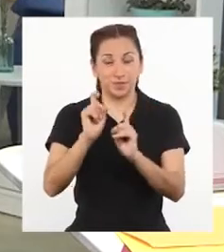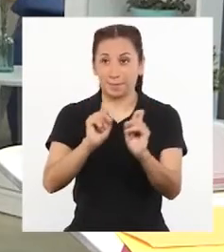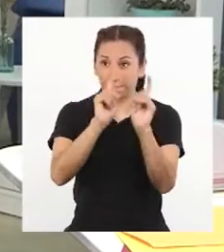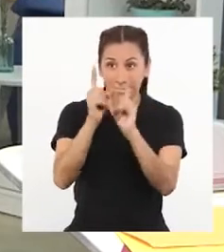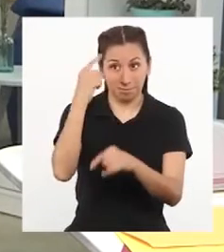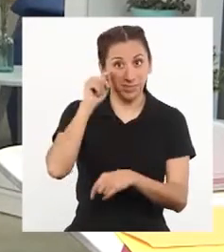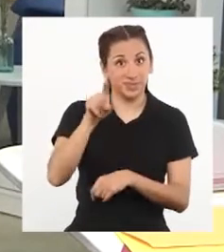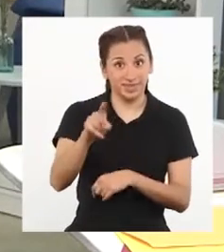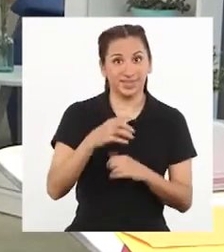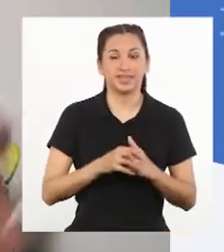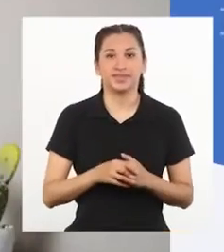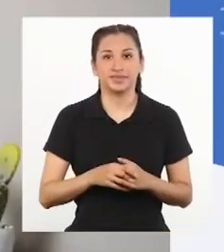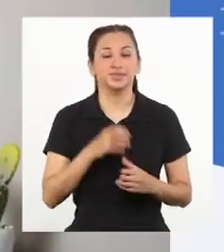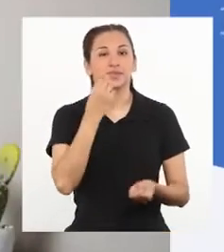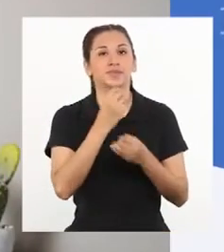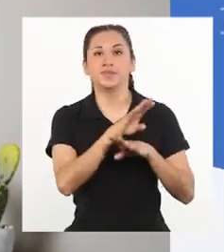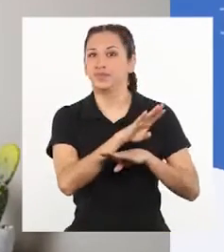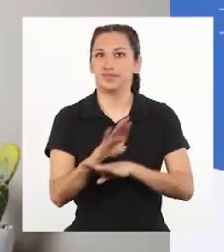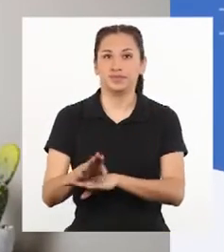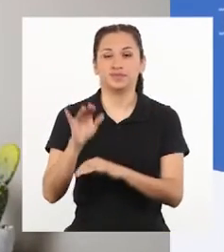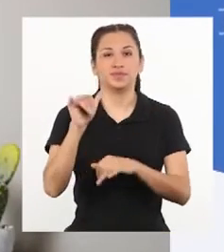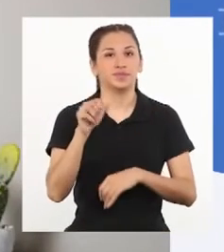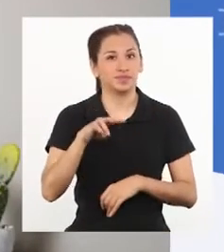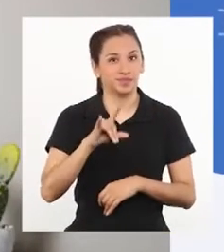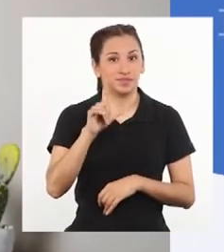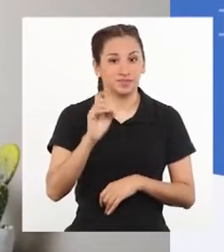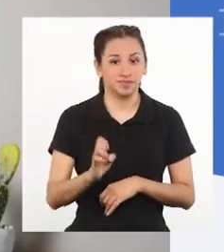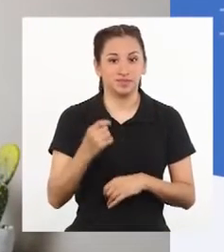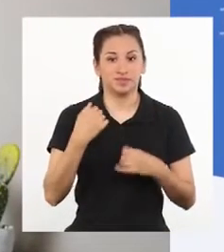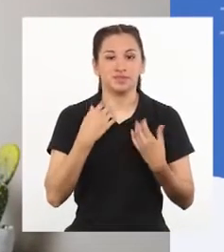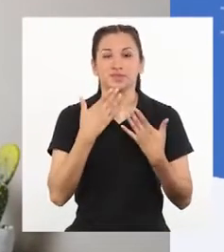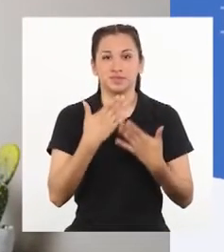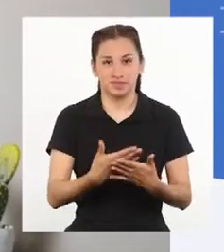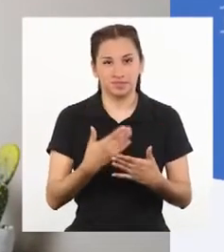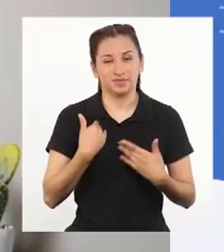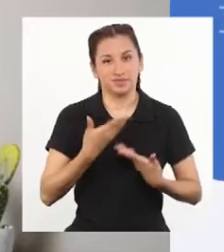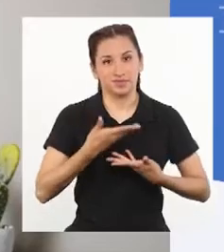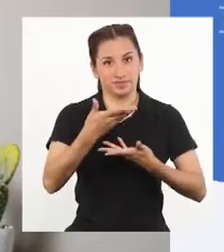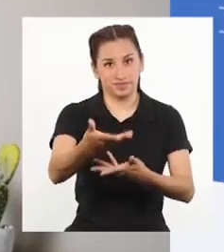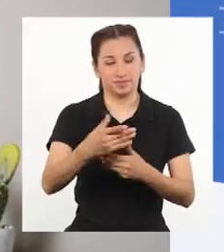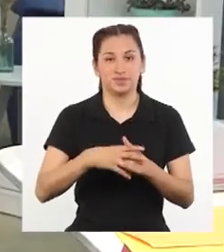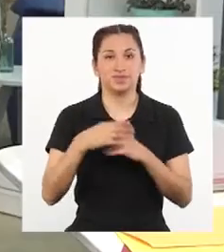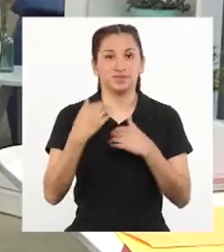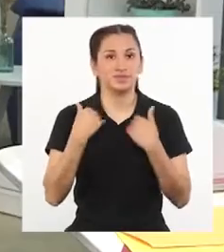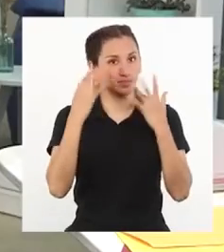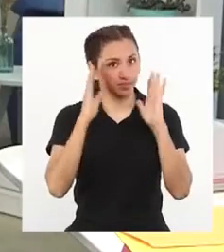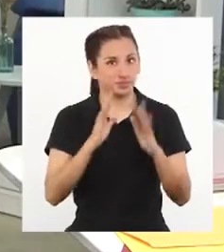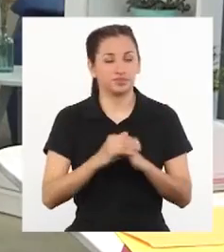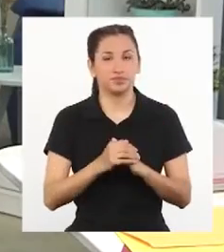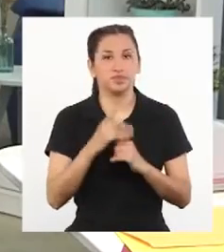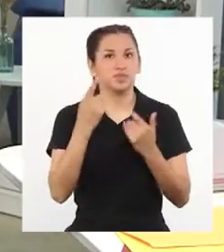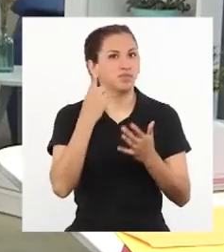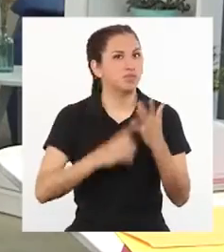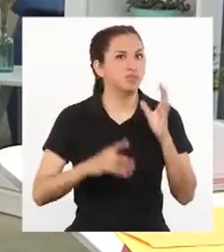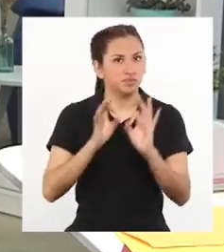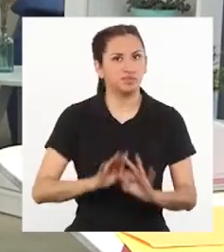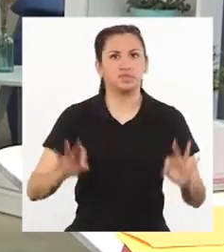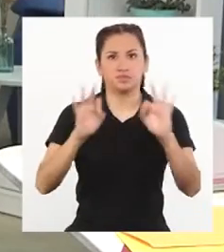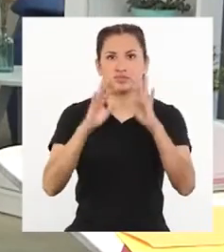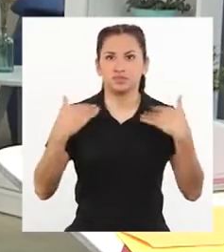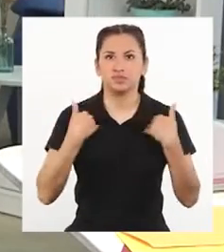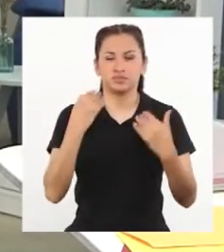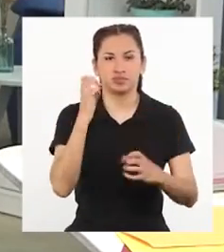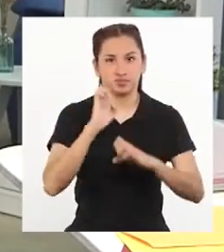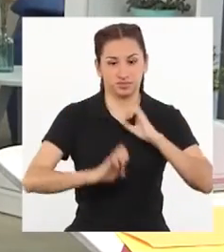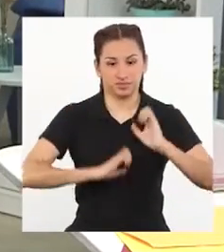algunas preguntas para usted. Buenas tardes, Yamile. Muchas gracias por la invitación. Estoy atenta a tus preguntas. ¿Qué importancia tienen